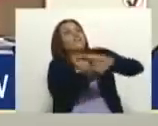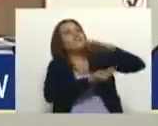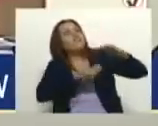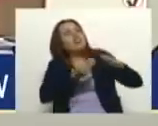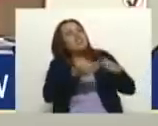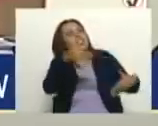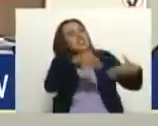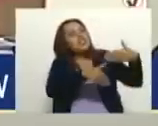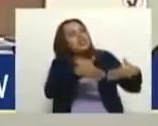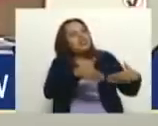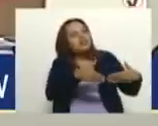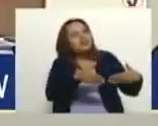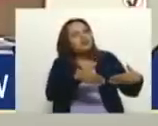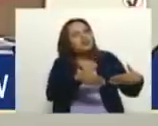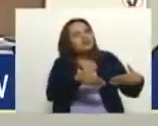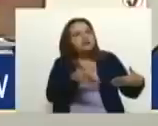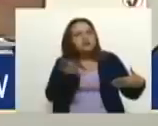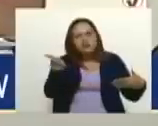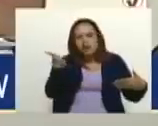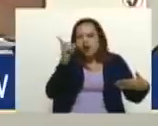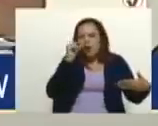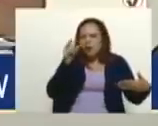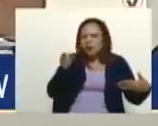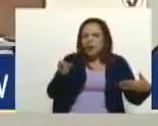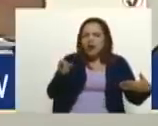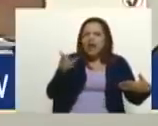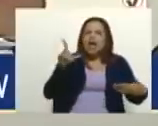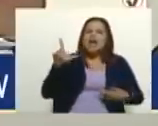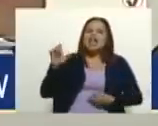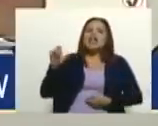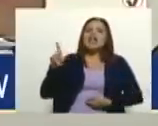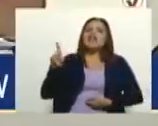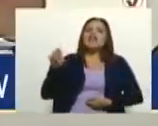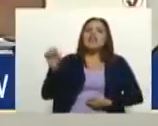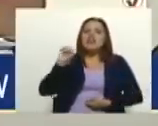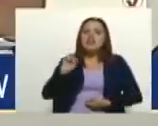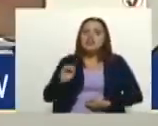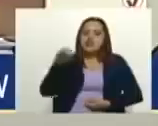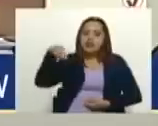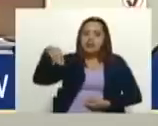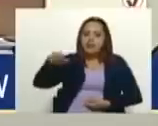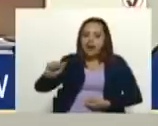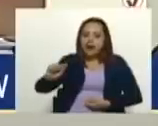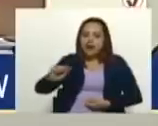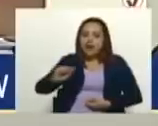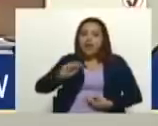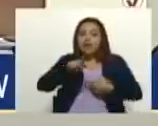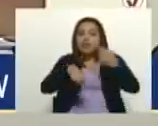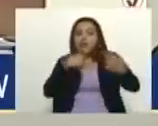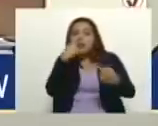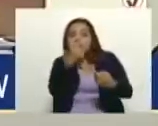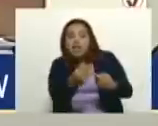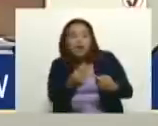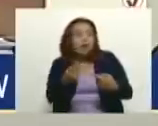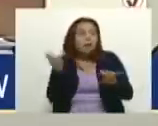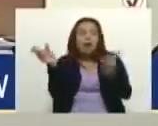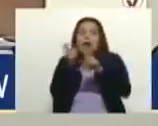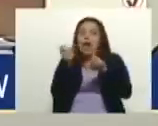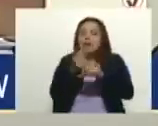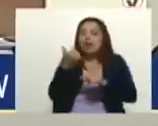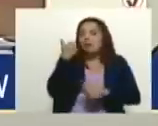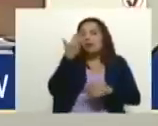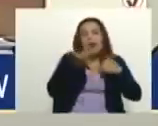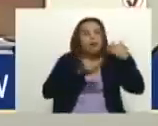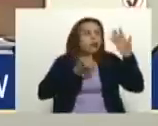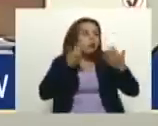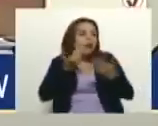Escuchamos hoy a, ¿cómo se llama este? Ledesma. Después que ha dicho no sé cuántas barbaridades,